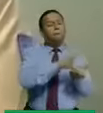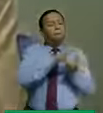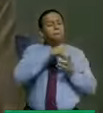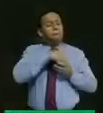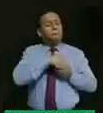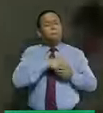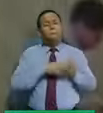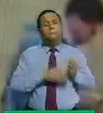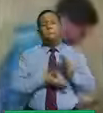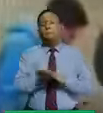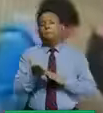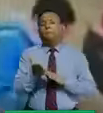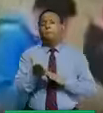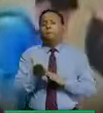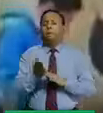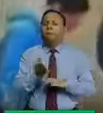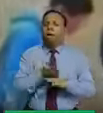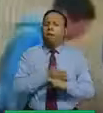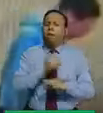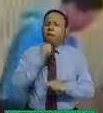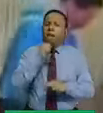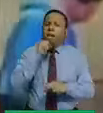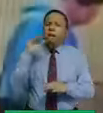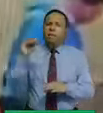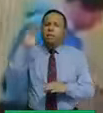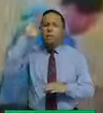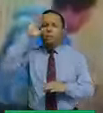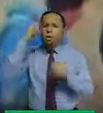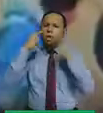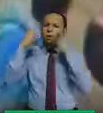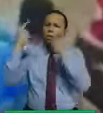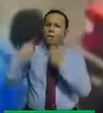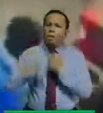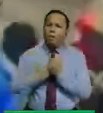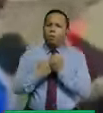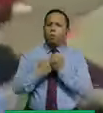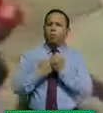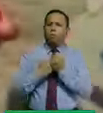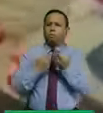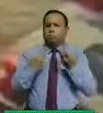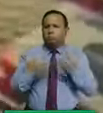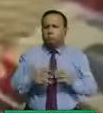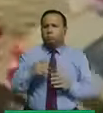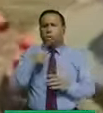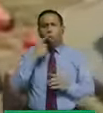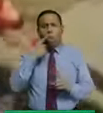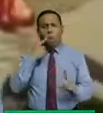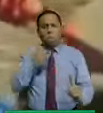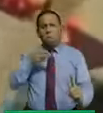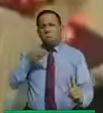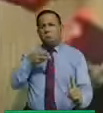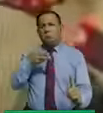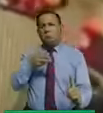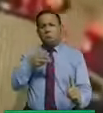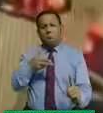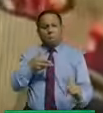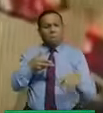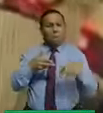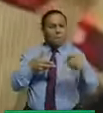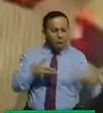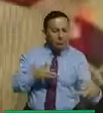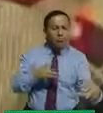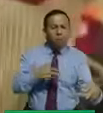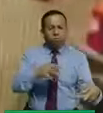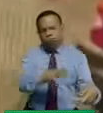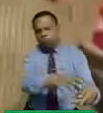de valores. Al escuchar el disparo, la gente se asustó mientras el delincuente consiguió lo que buscaba y salió del lugar. En la calle